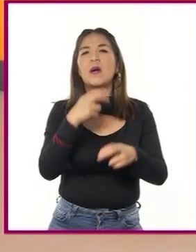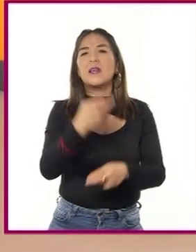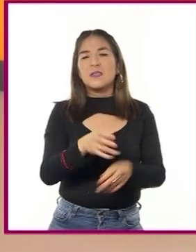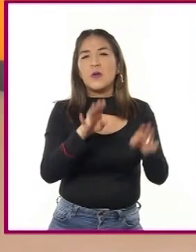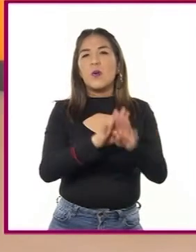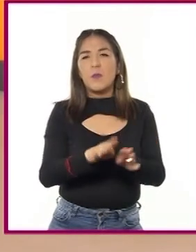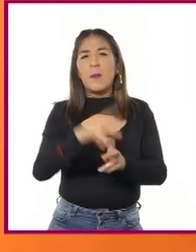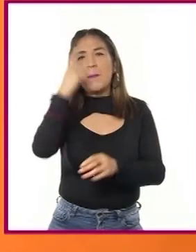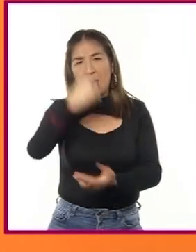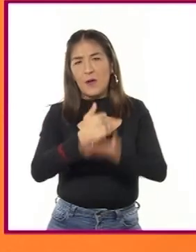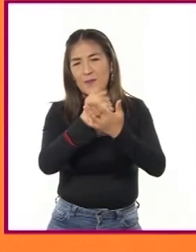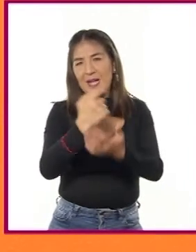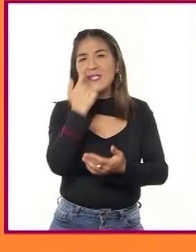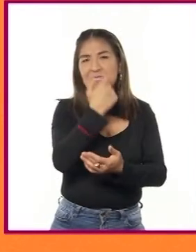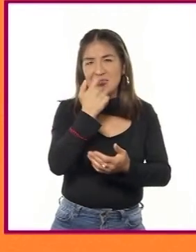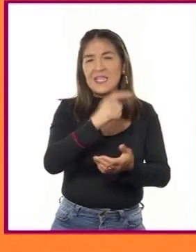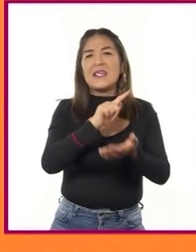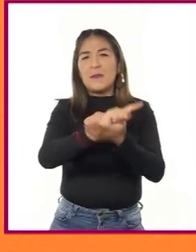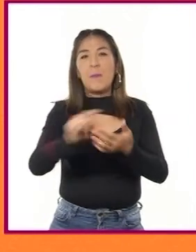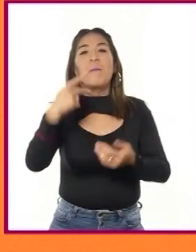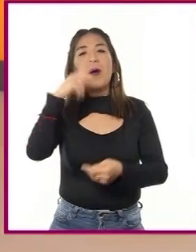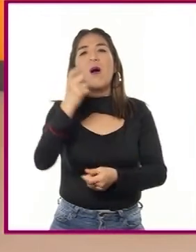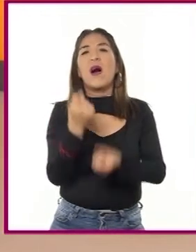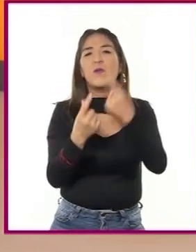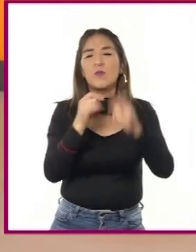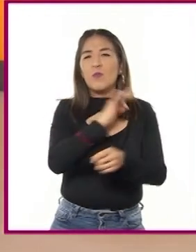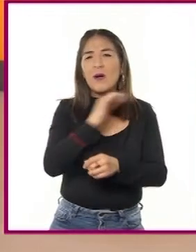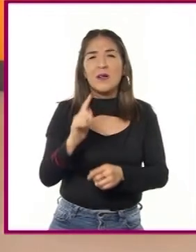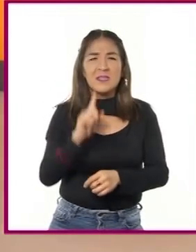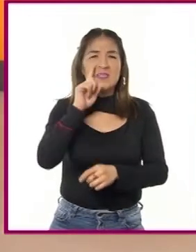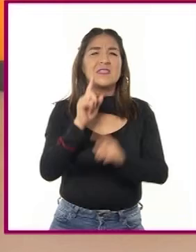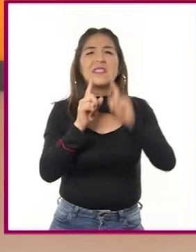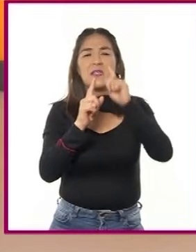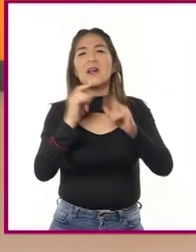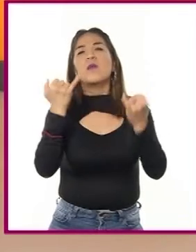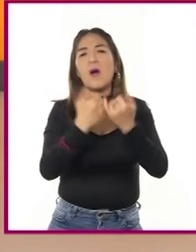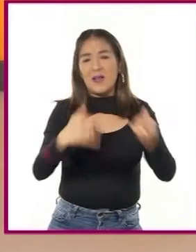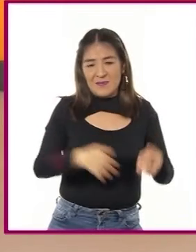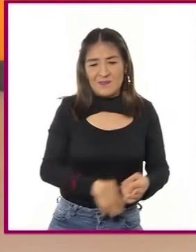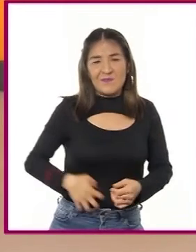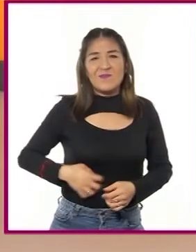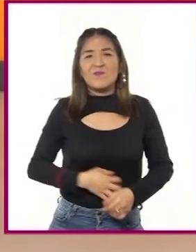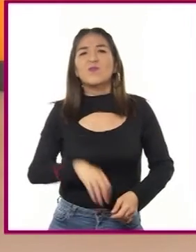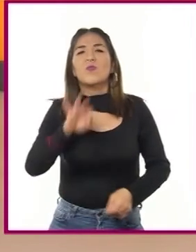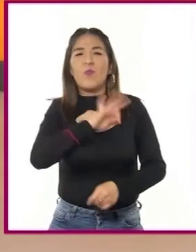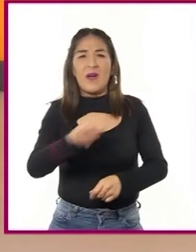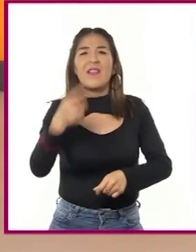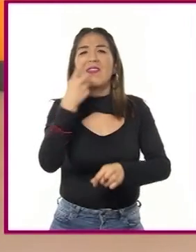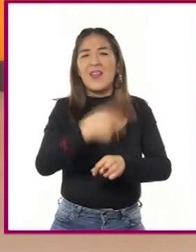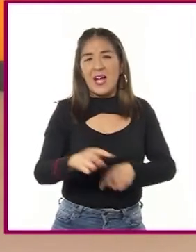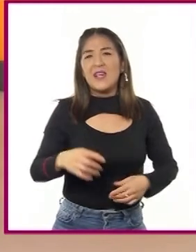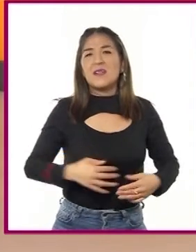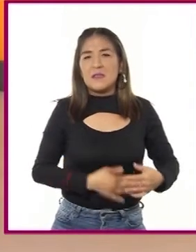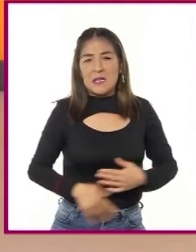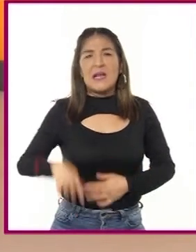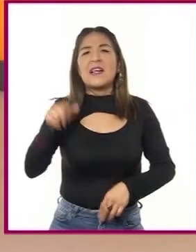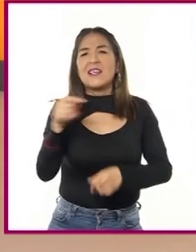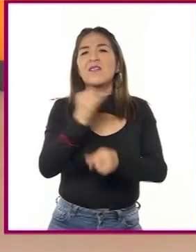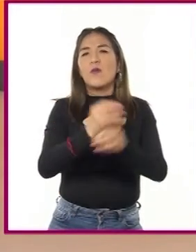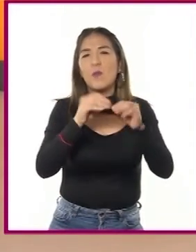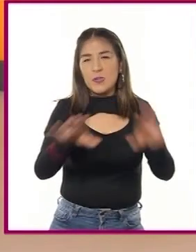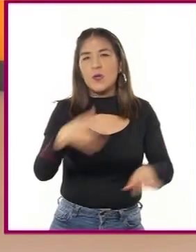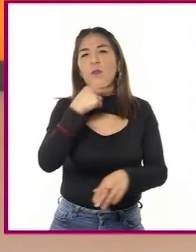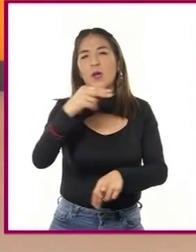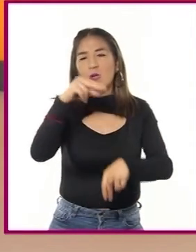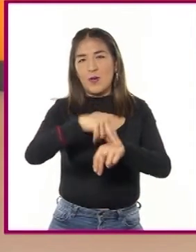dientes, algunos pueden astillar sus encías o lastimar sus tractos digestivos. Esta información la proporcionó un